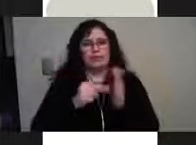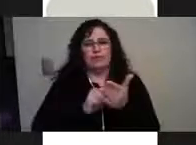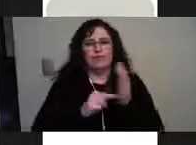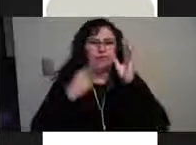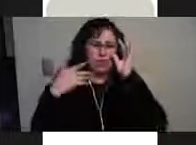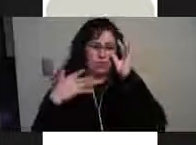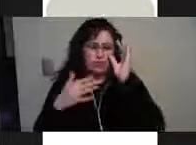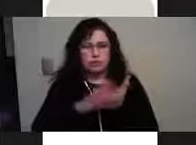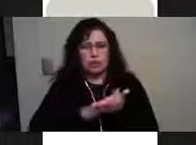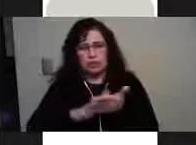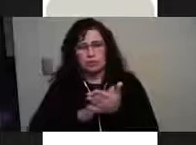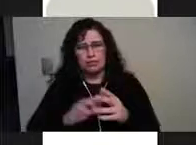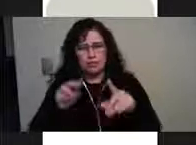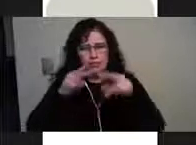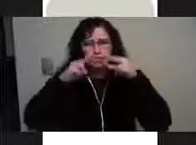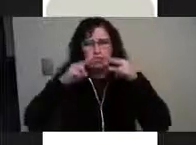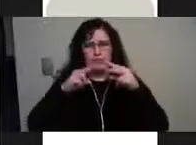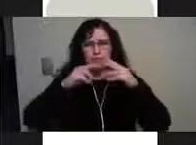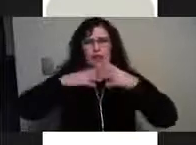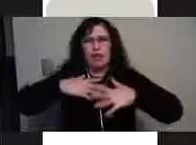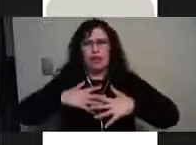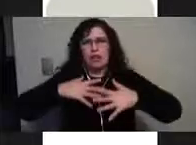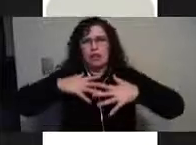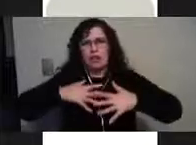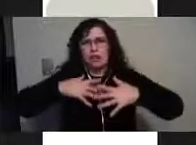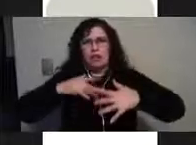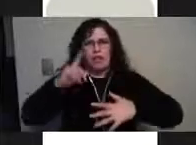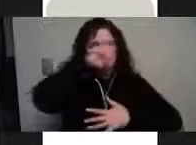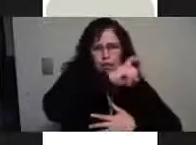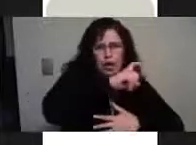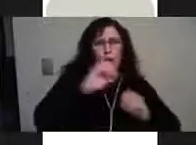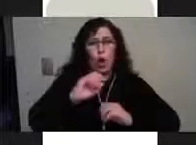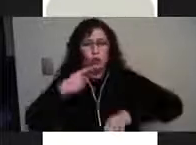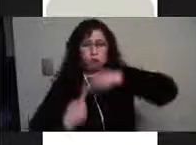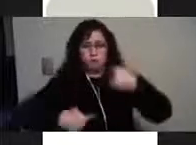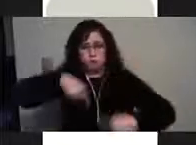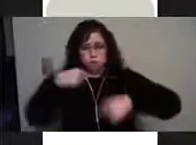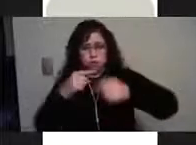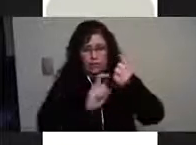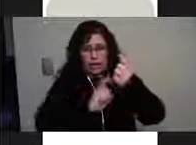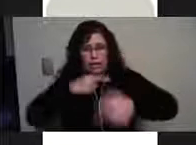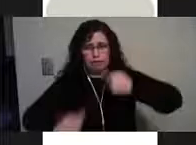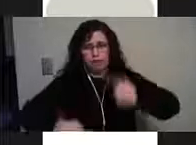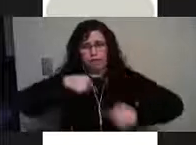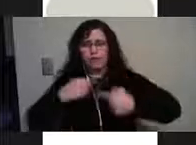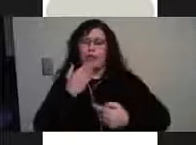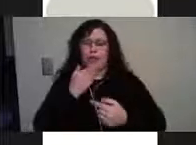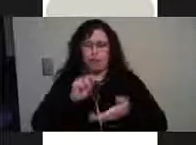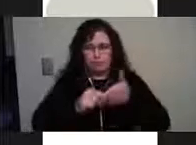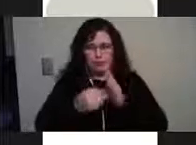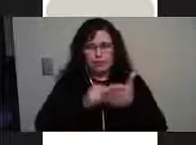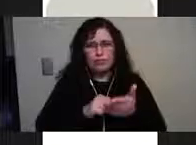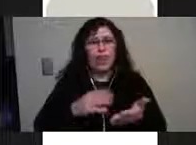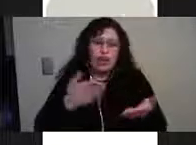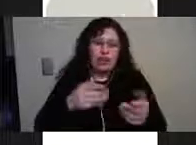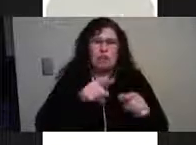ver con dificultades respiratorias y o circulatorias. Las respiratorias generalmente son cuadros